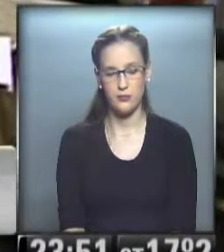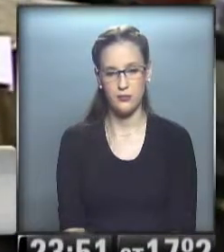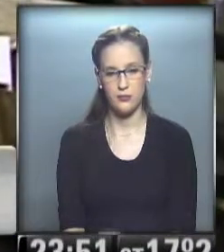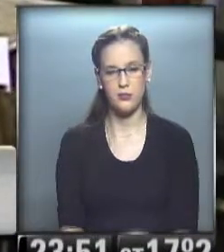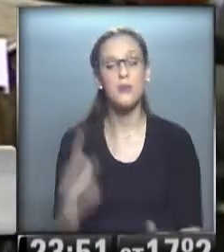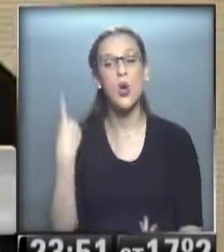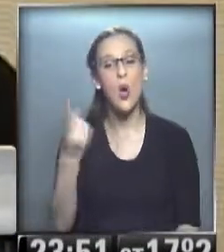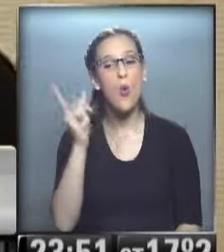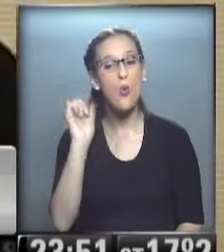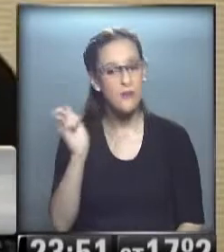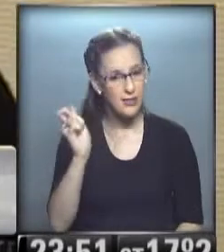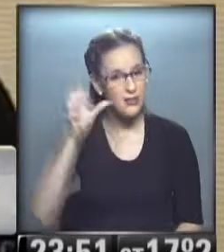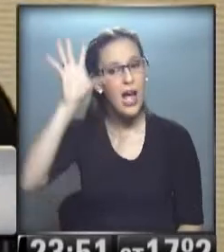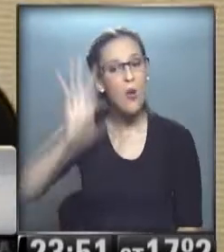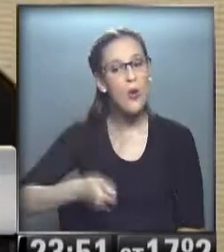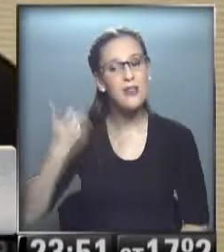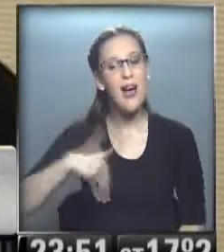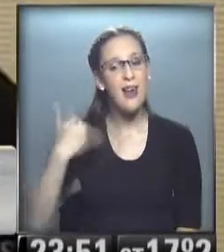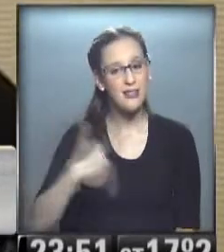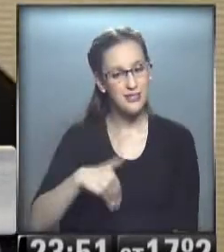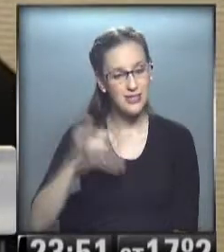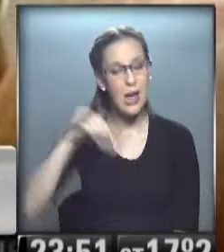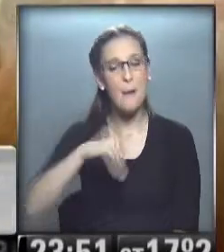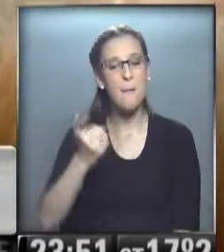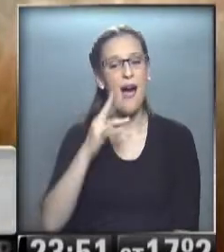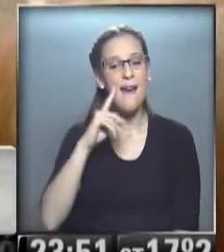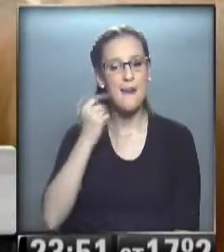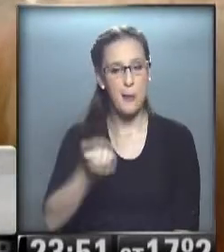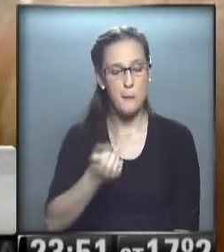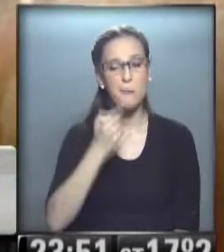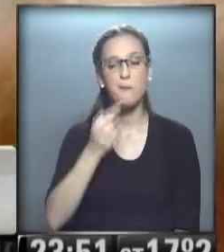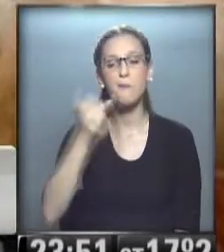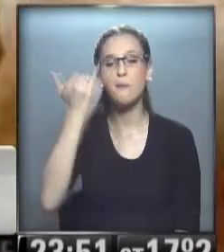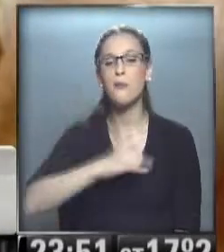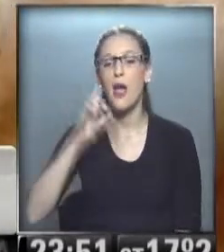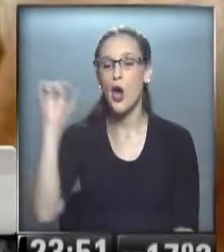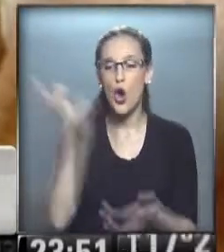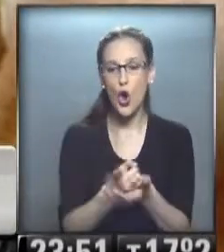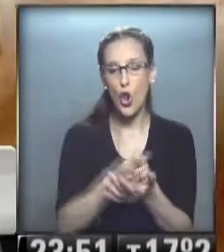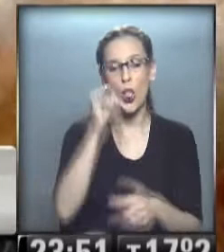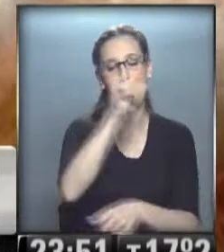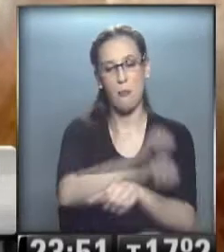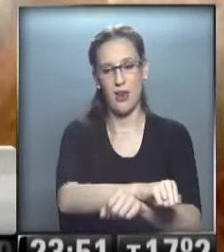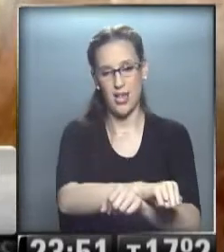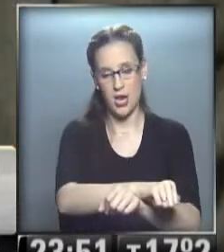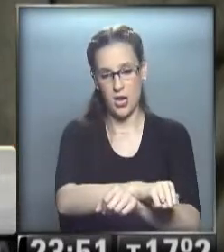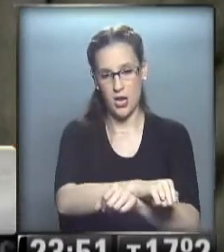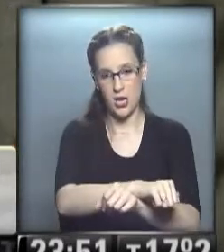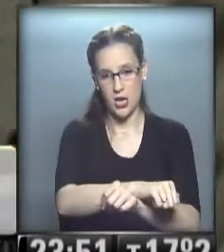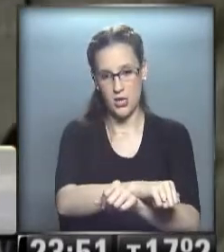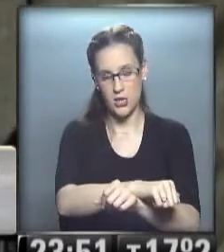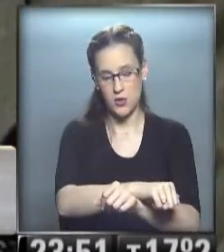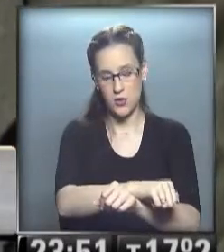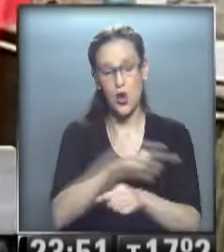A un mes de que la jueza argentina María Servini de Cubría dictó la primera orden de detención internacional con fines de extradición